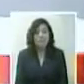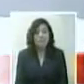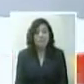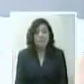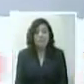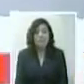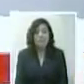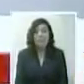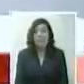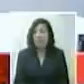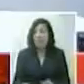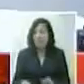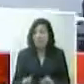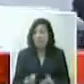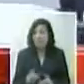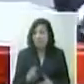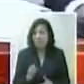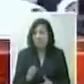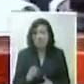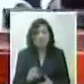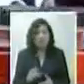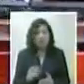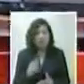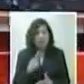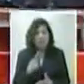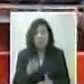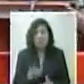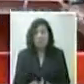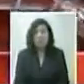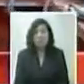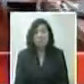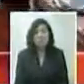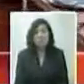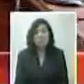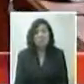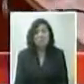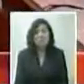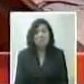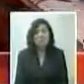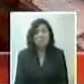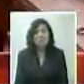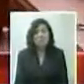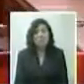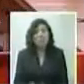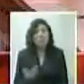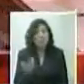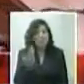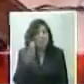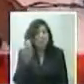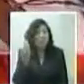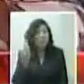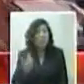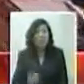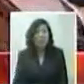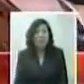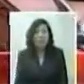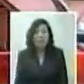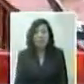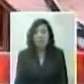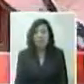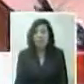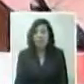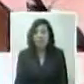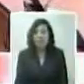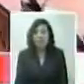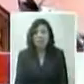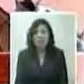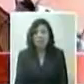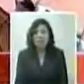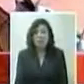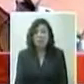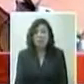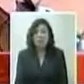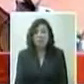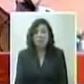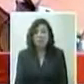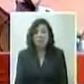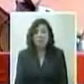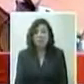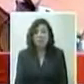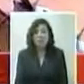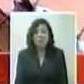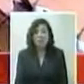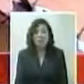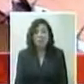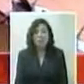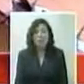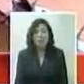entendido la tecnología que usa Fame es tecnología ya obsoleta no es tecnología última Por qué es